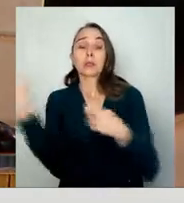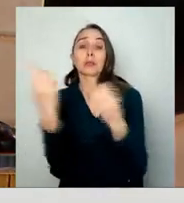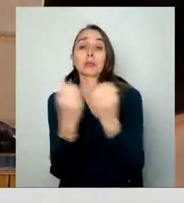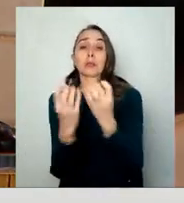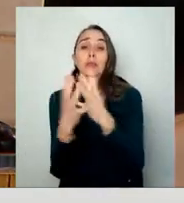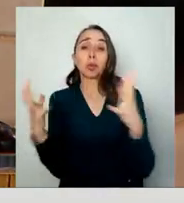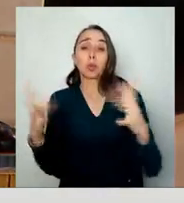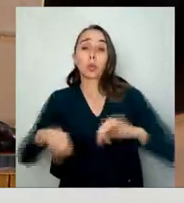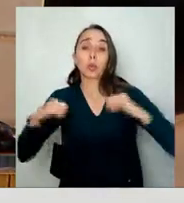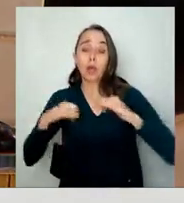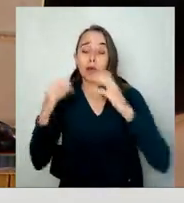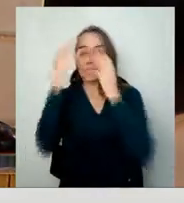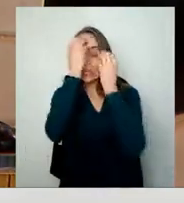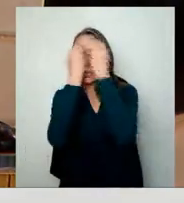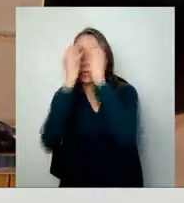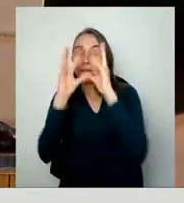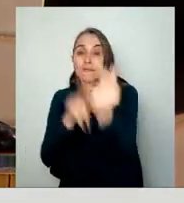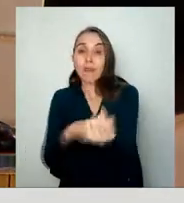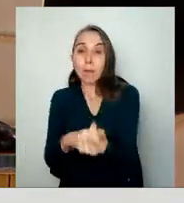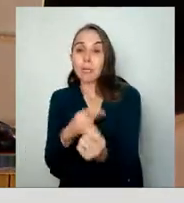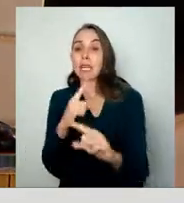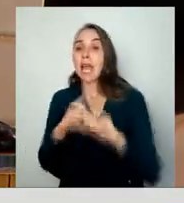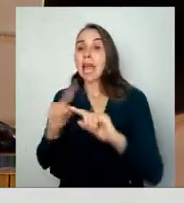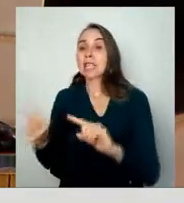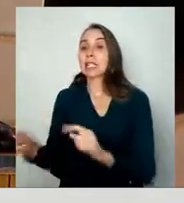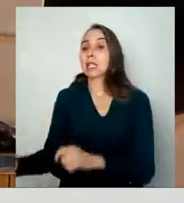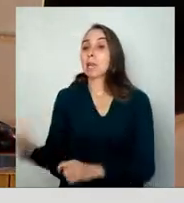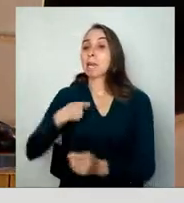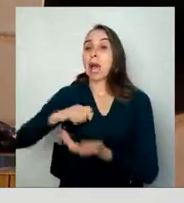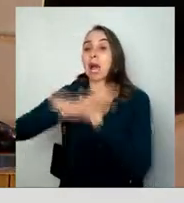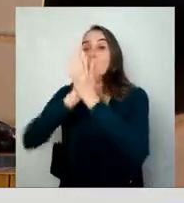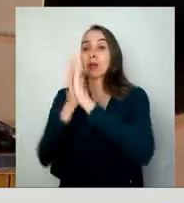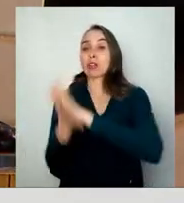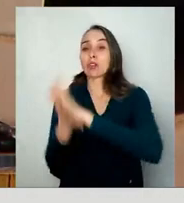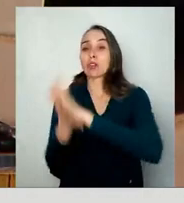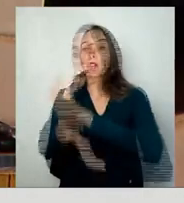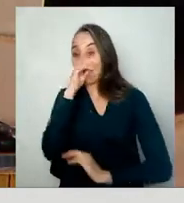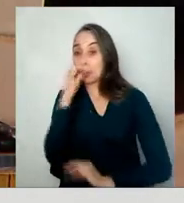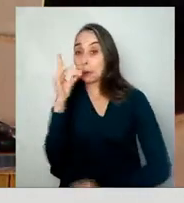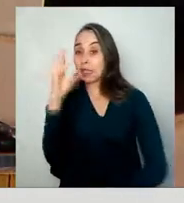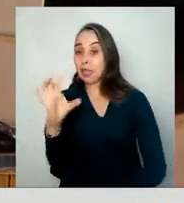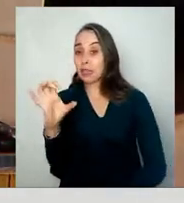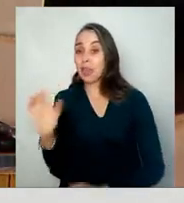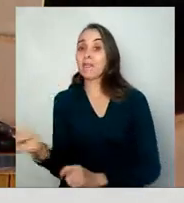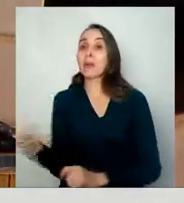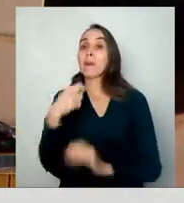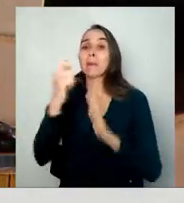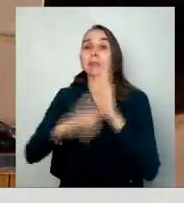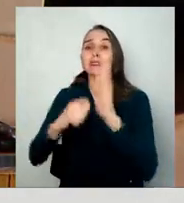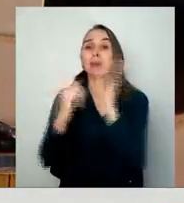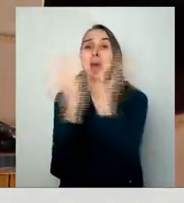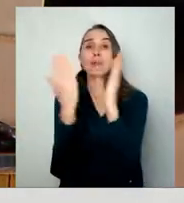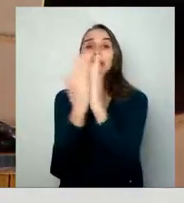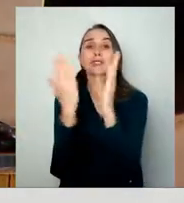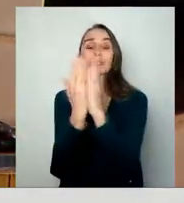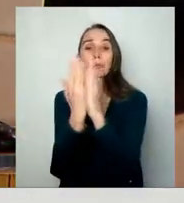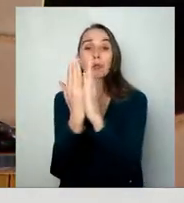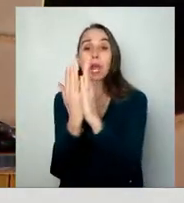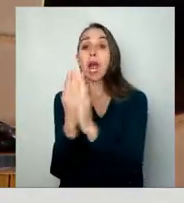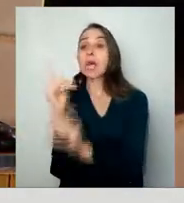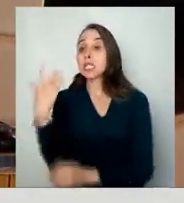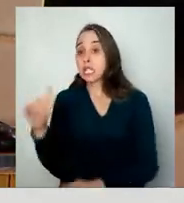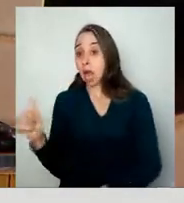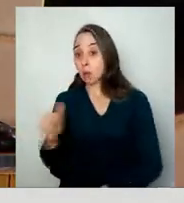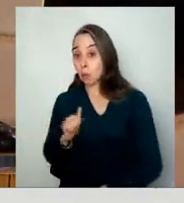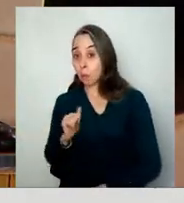exigir el pago total de sus deuda arancelarias como requisito para acceder a evaluaciones